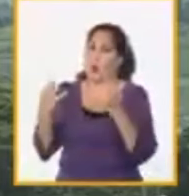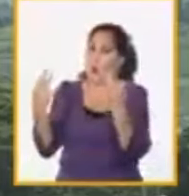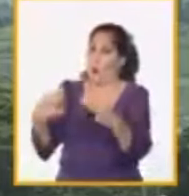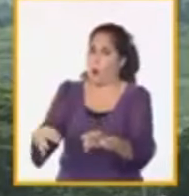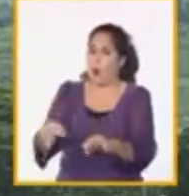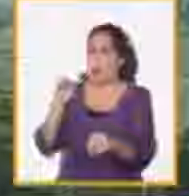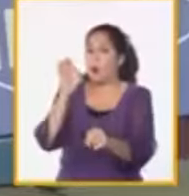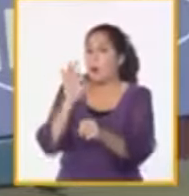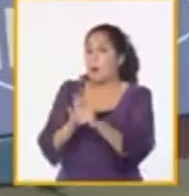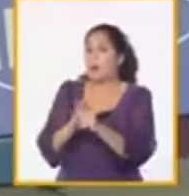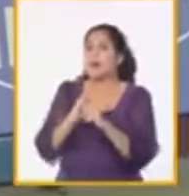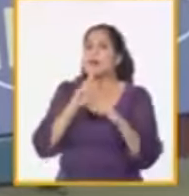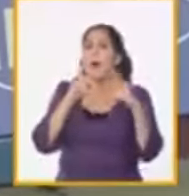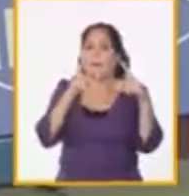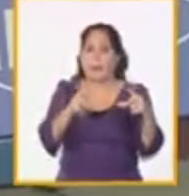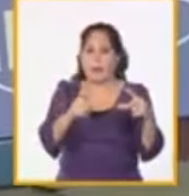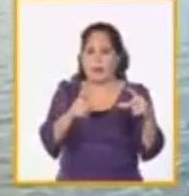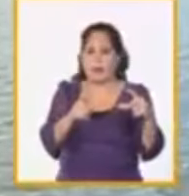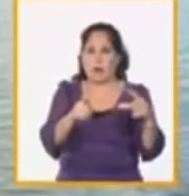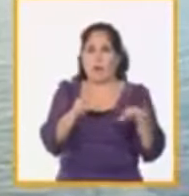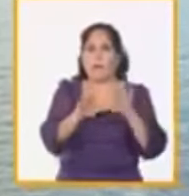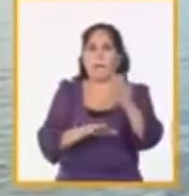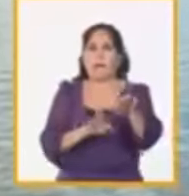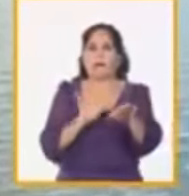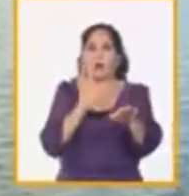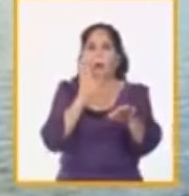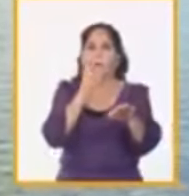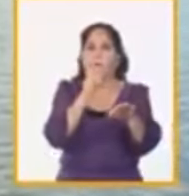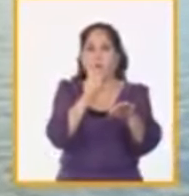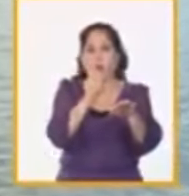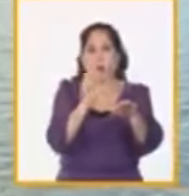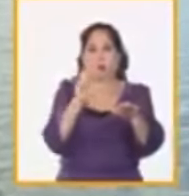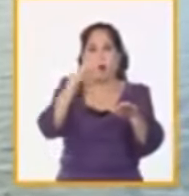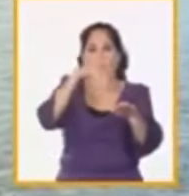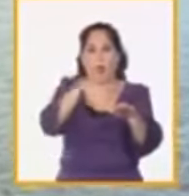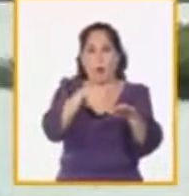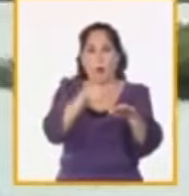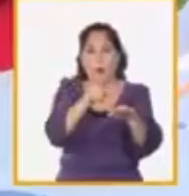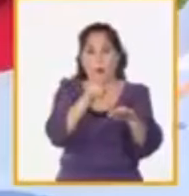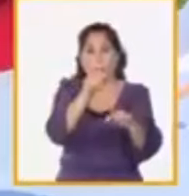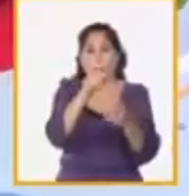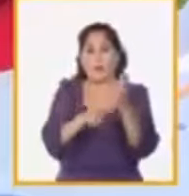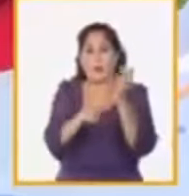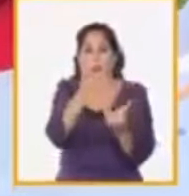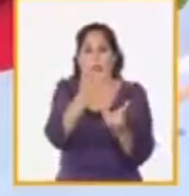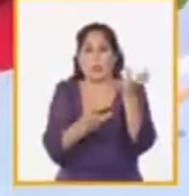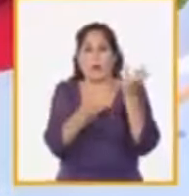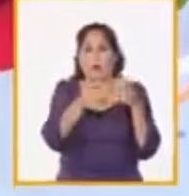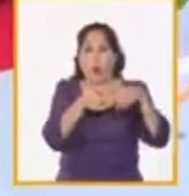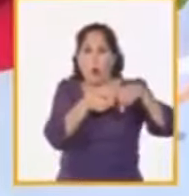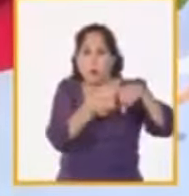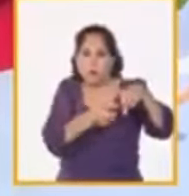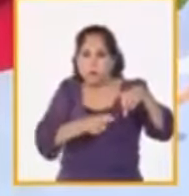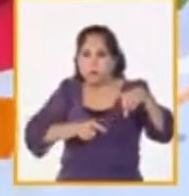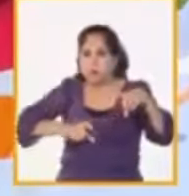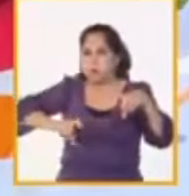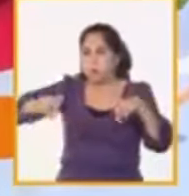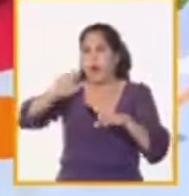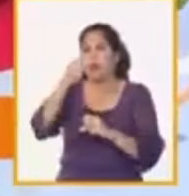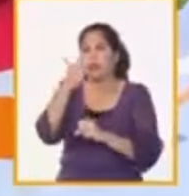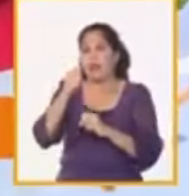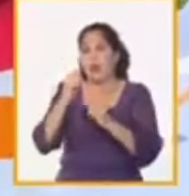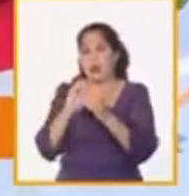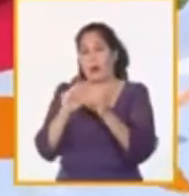comienza en la presa Paso Bonito, en Cumanayagua, Cienfuegos. Esta conductora va a tener 10,3